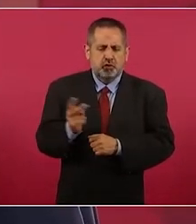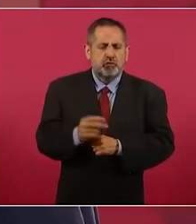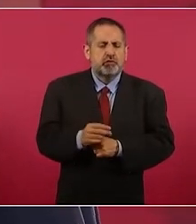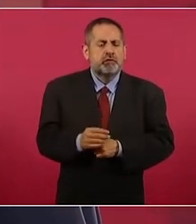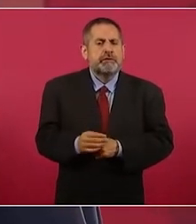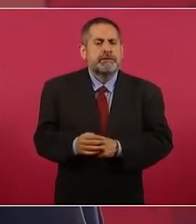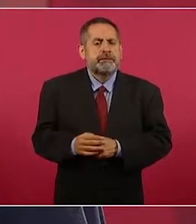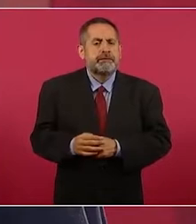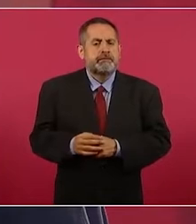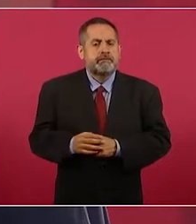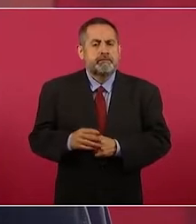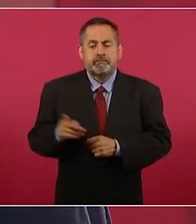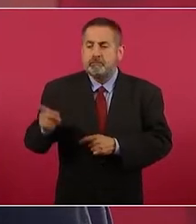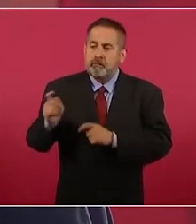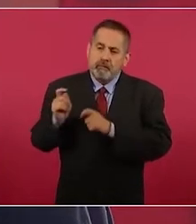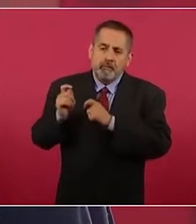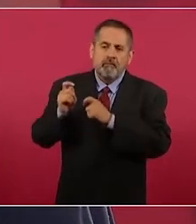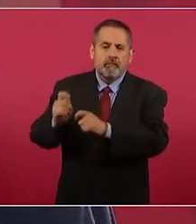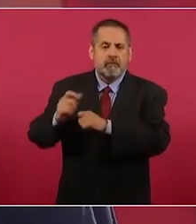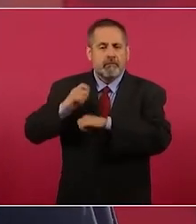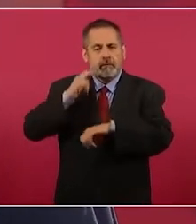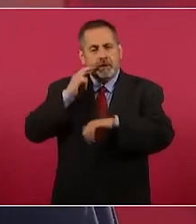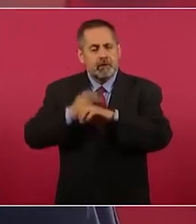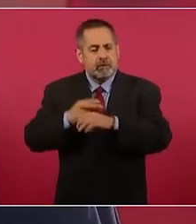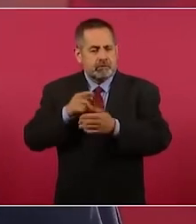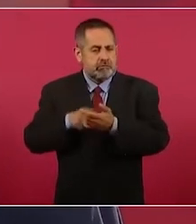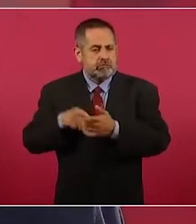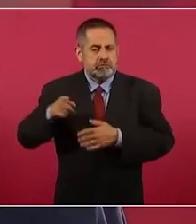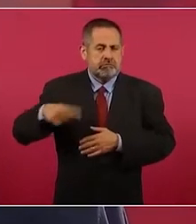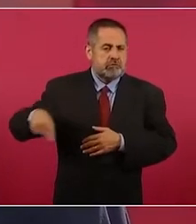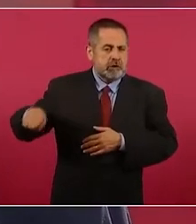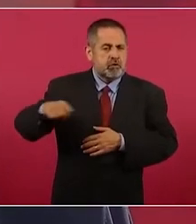Es una misión que lleva mucho tiempo